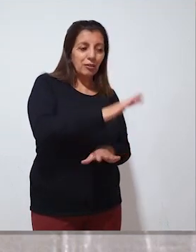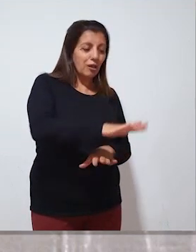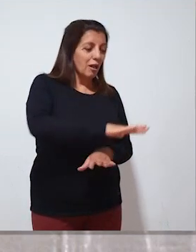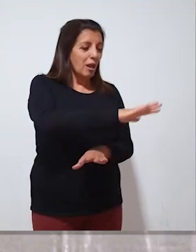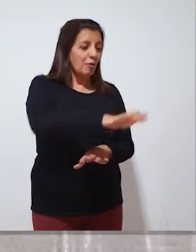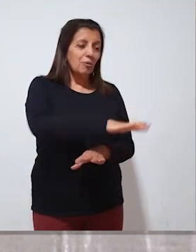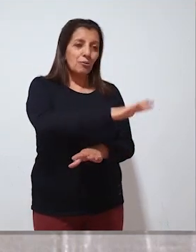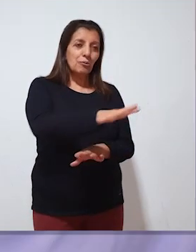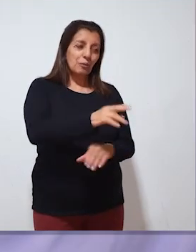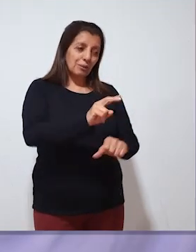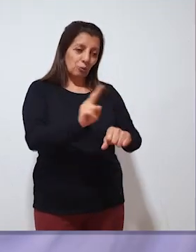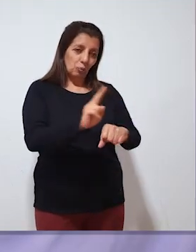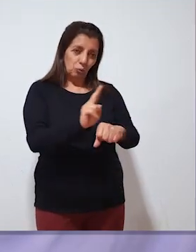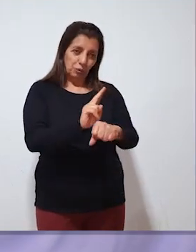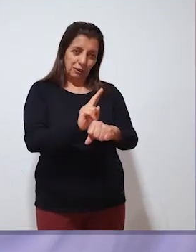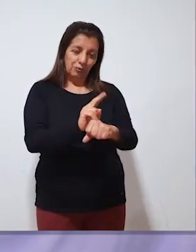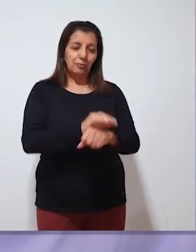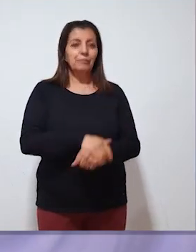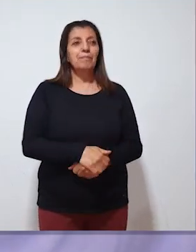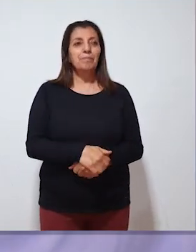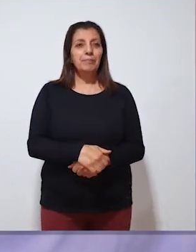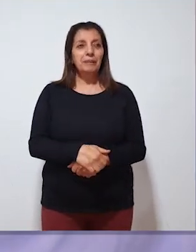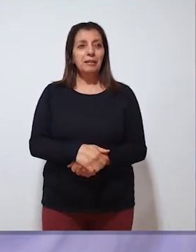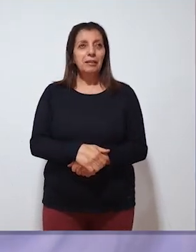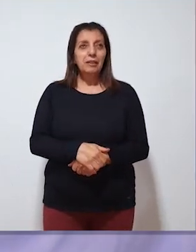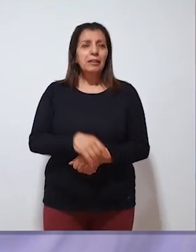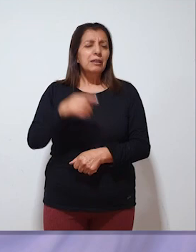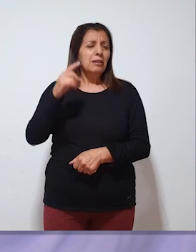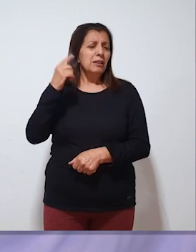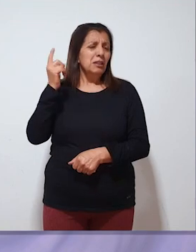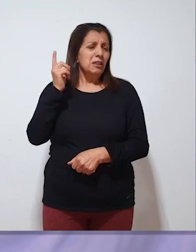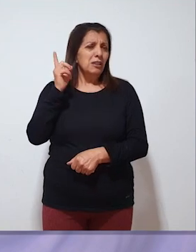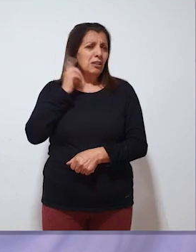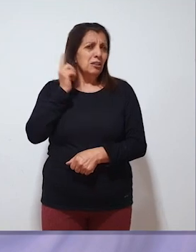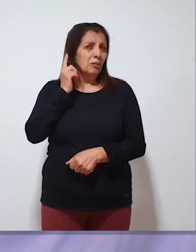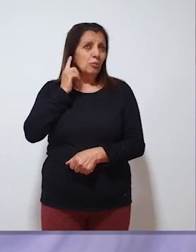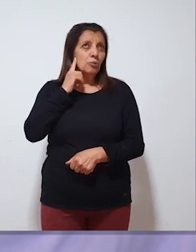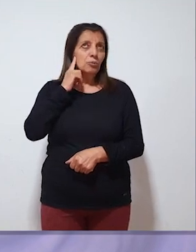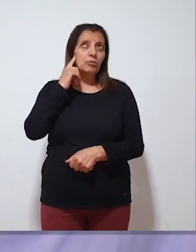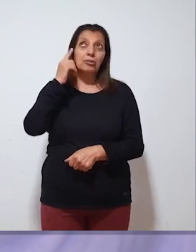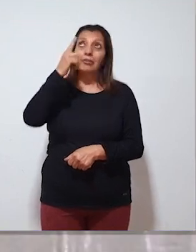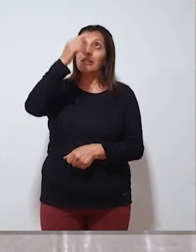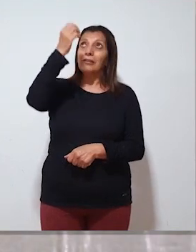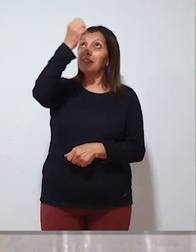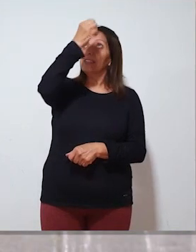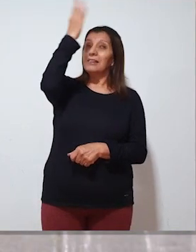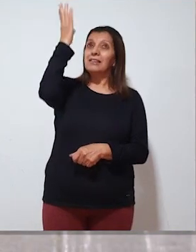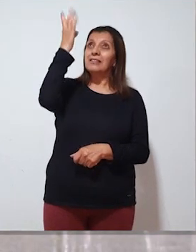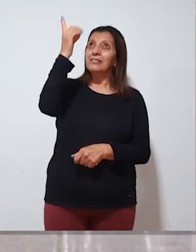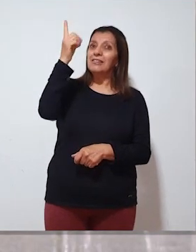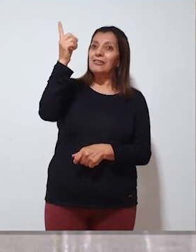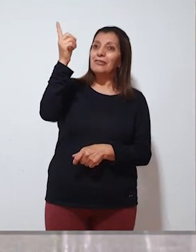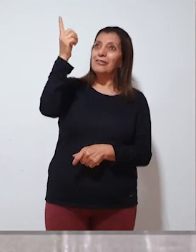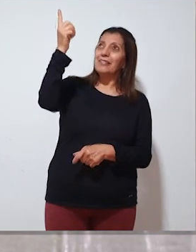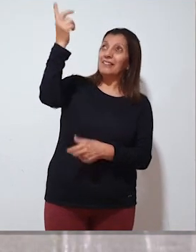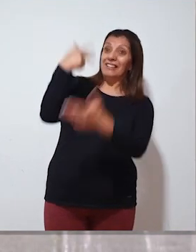refugio. Y escuché una voz potente que resonó en el cielo: ya llegó la salvación, el